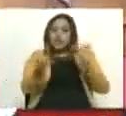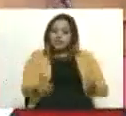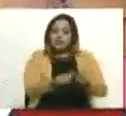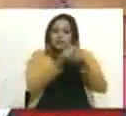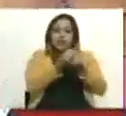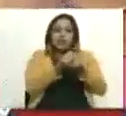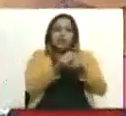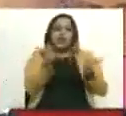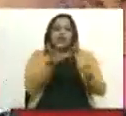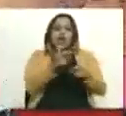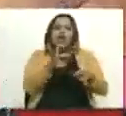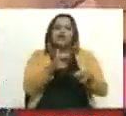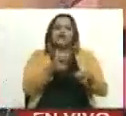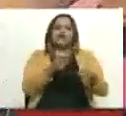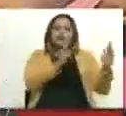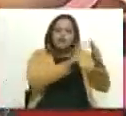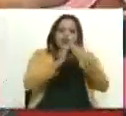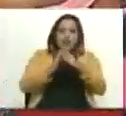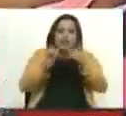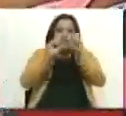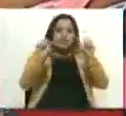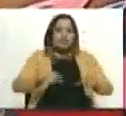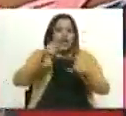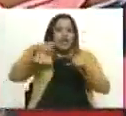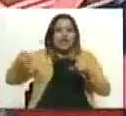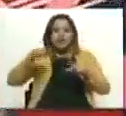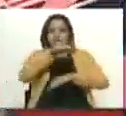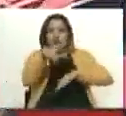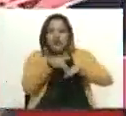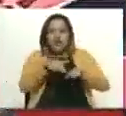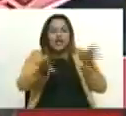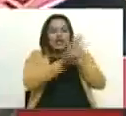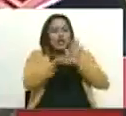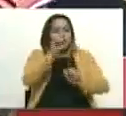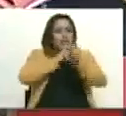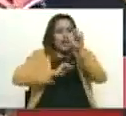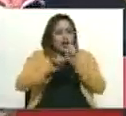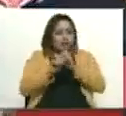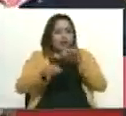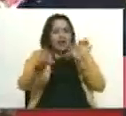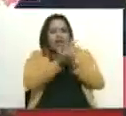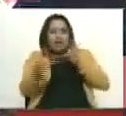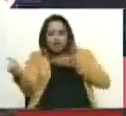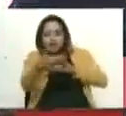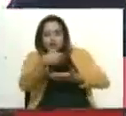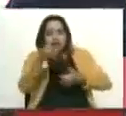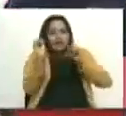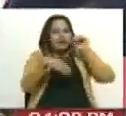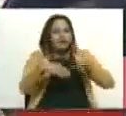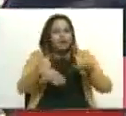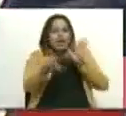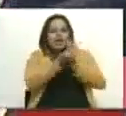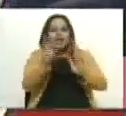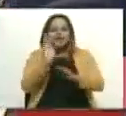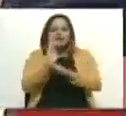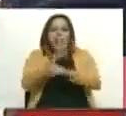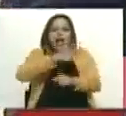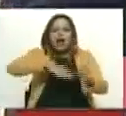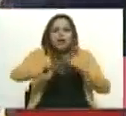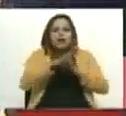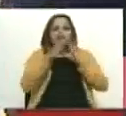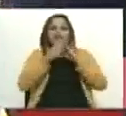la ley del sistema eléctrico nacional, la ley de agua, la ley de recolección de desechos sólidos, la ley de ambiente, son todas leyes para